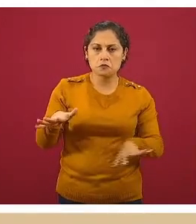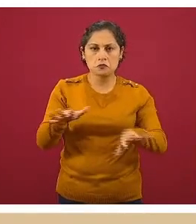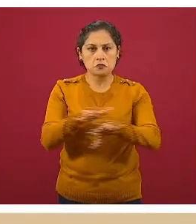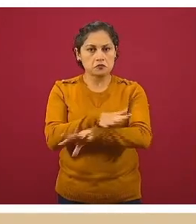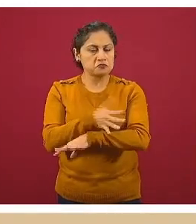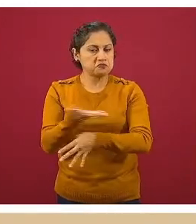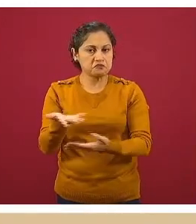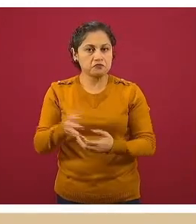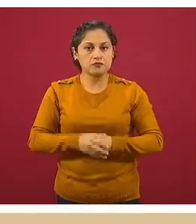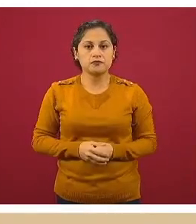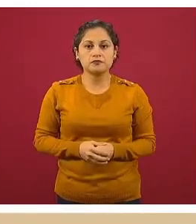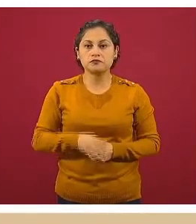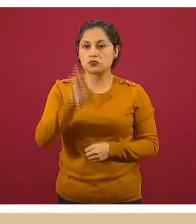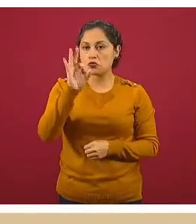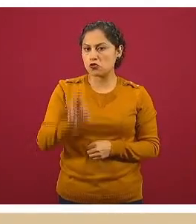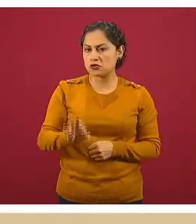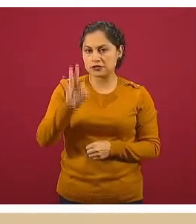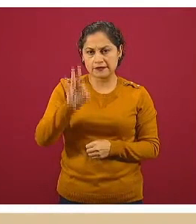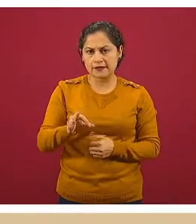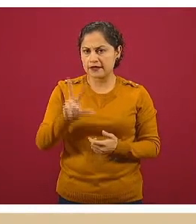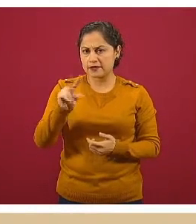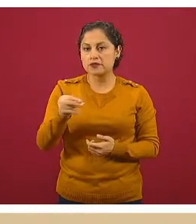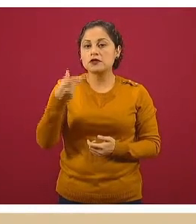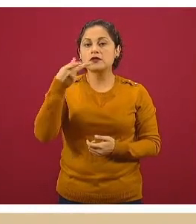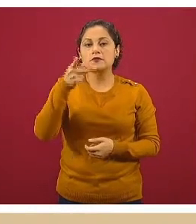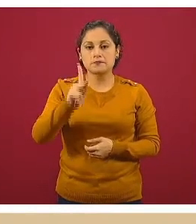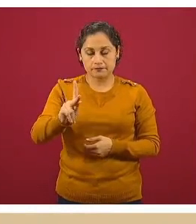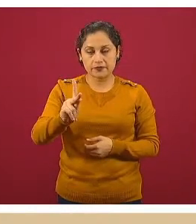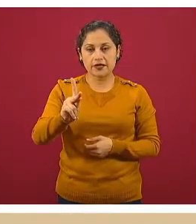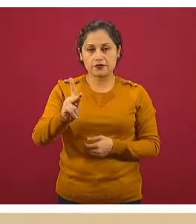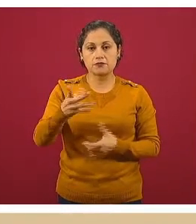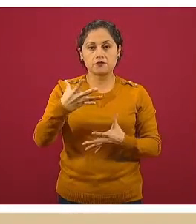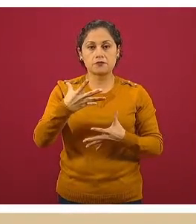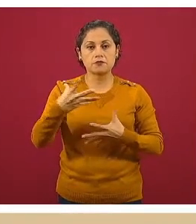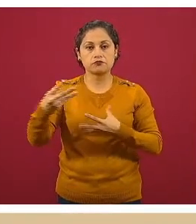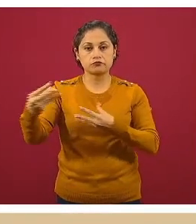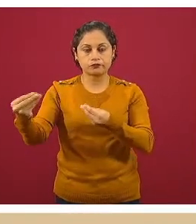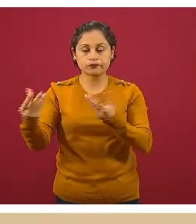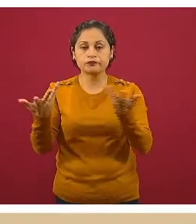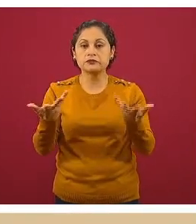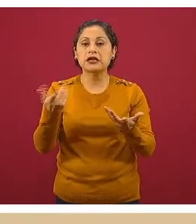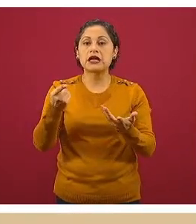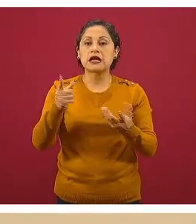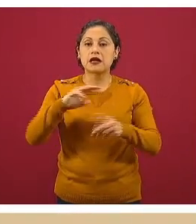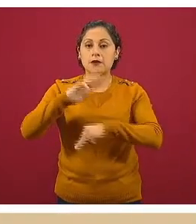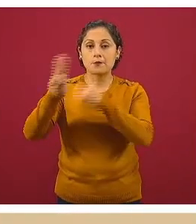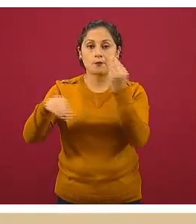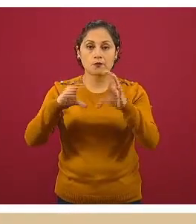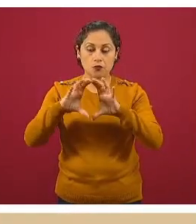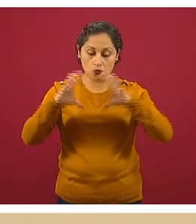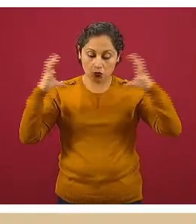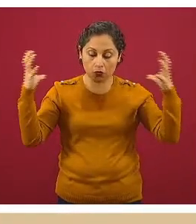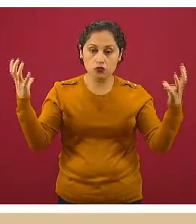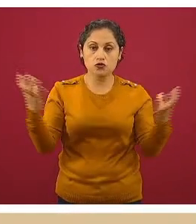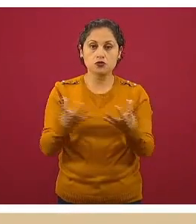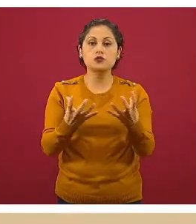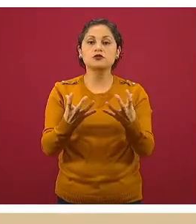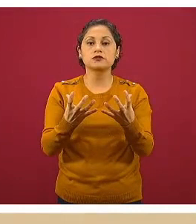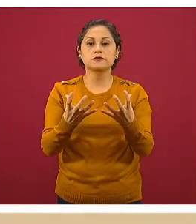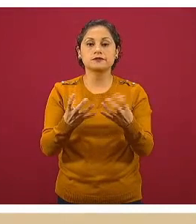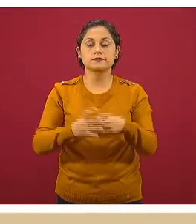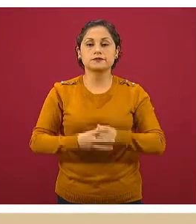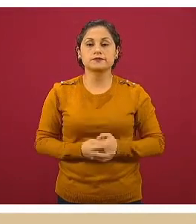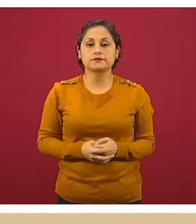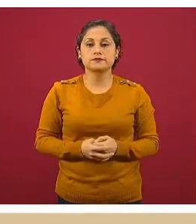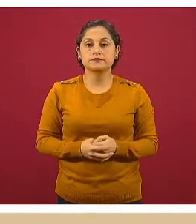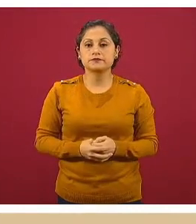relevantes en los porcentajes, más allá que sí la epidemia activa en todo el mundo, en este caso la pandemia, es